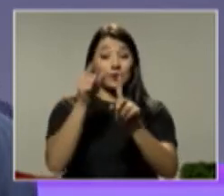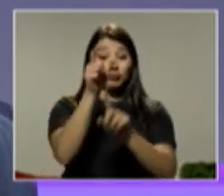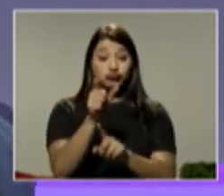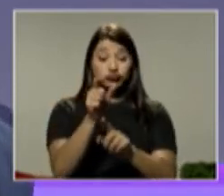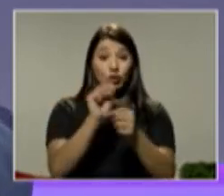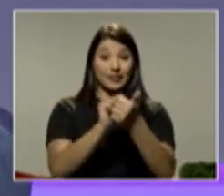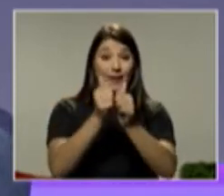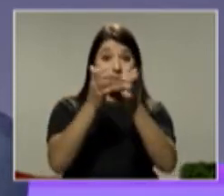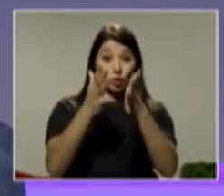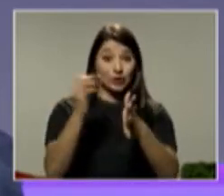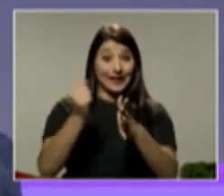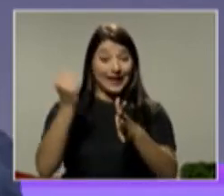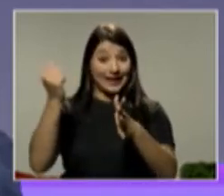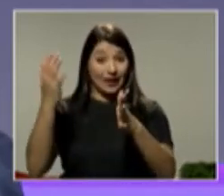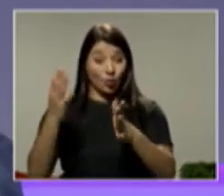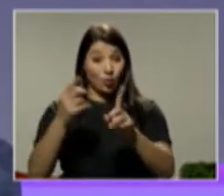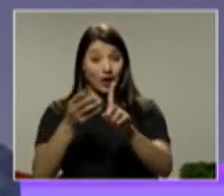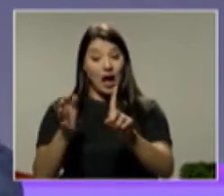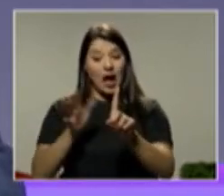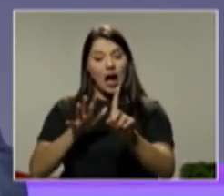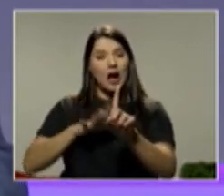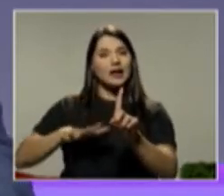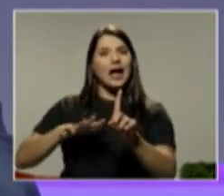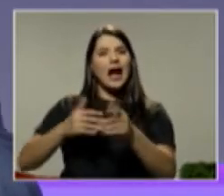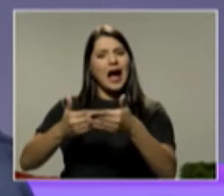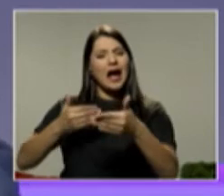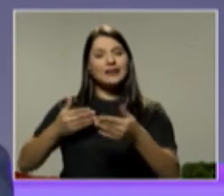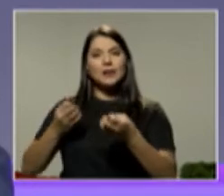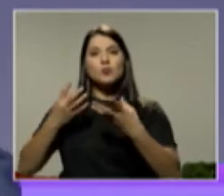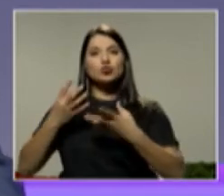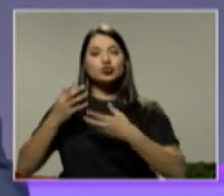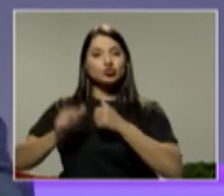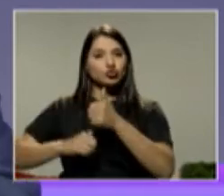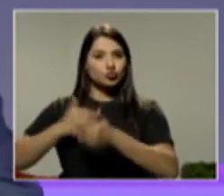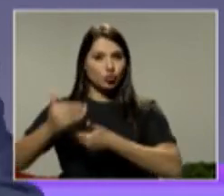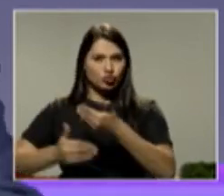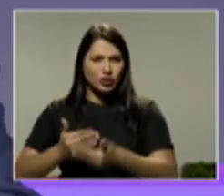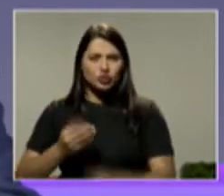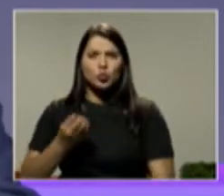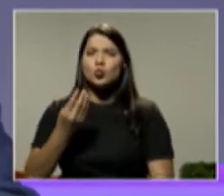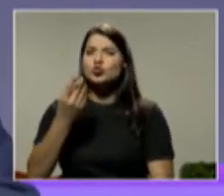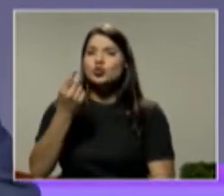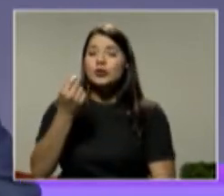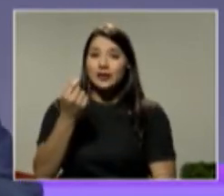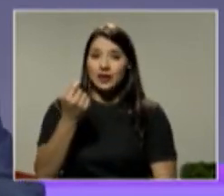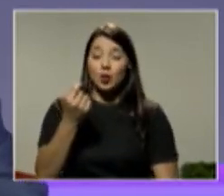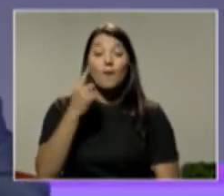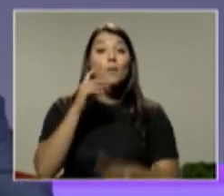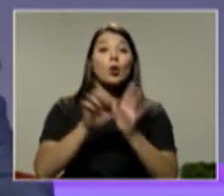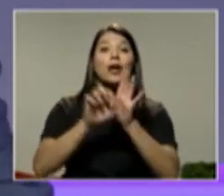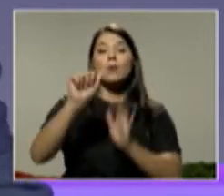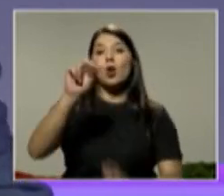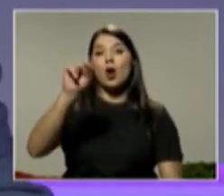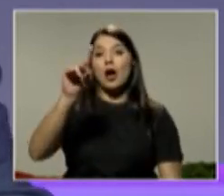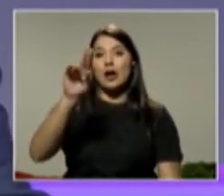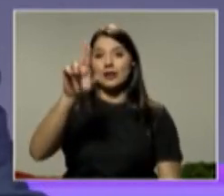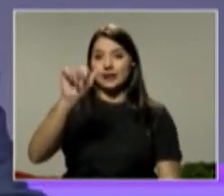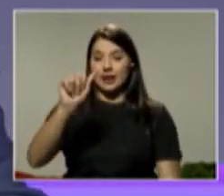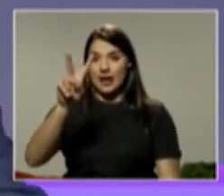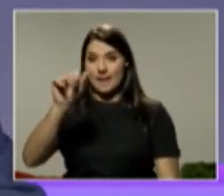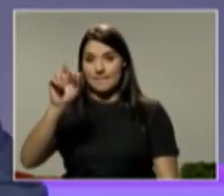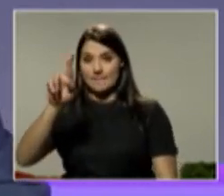ganador hay mucha inversión. Por poner un ejemplo, detrás de una Andrea Vargas está, además de su disciplina,